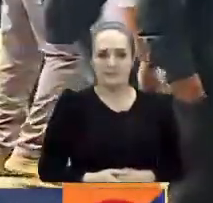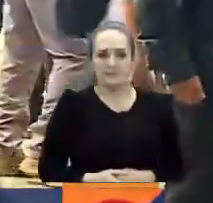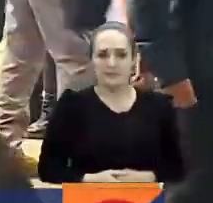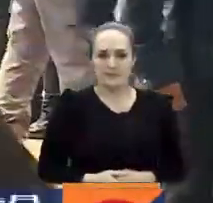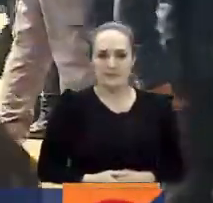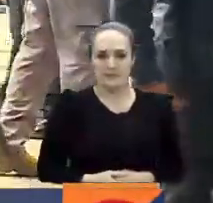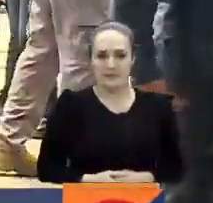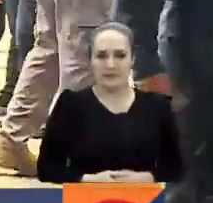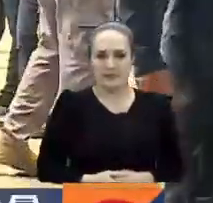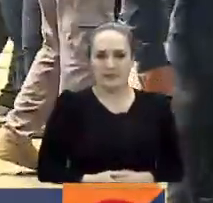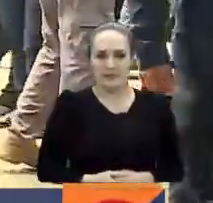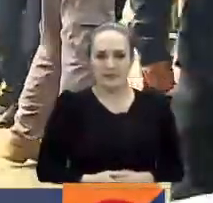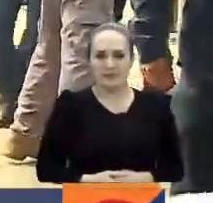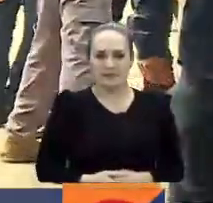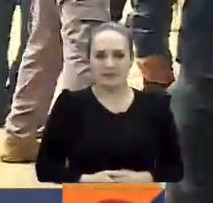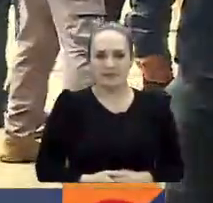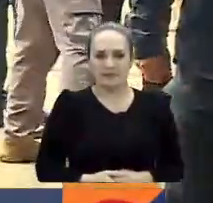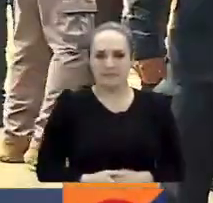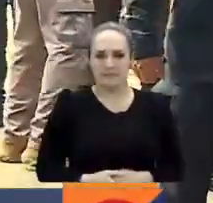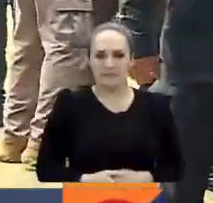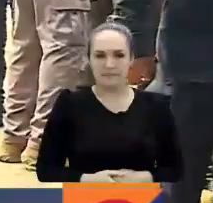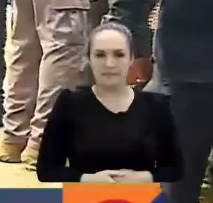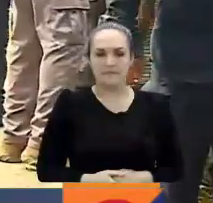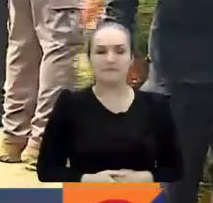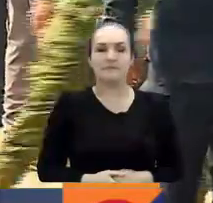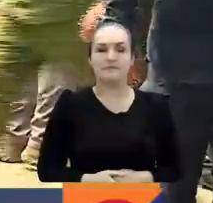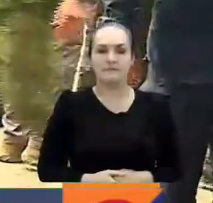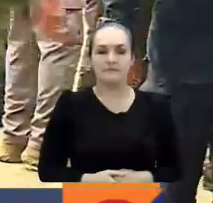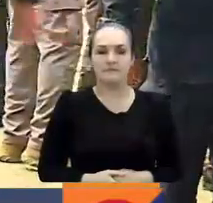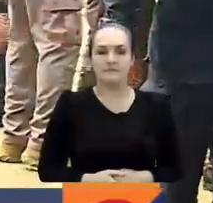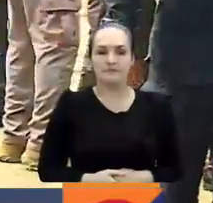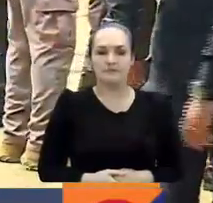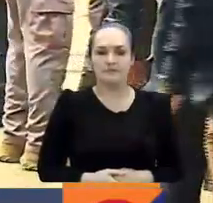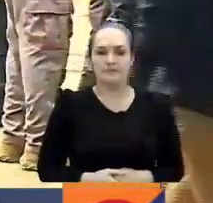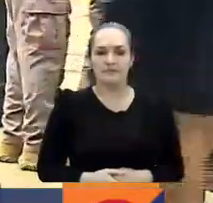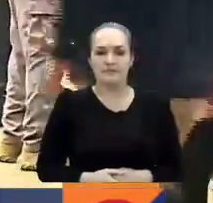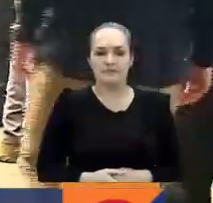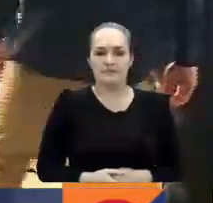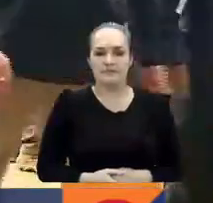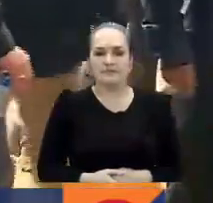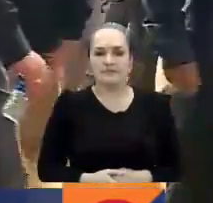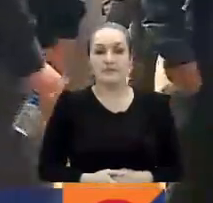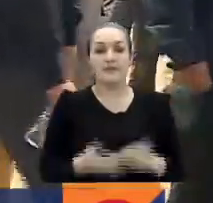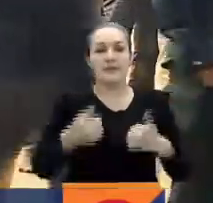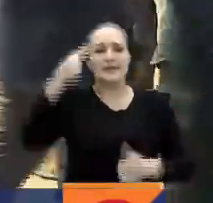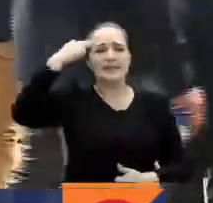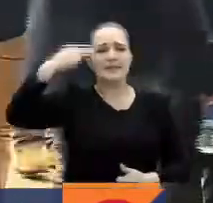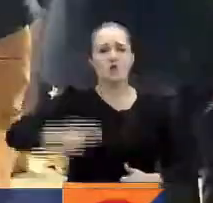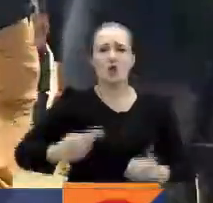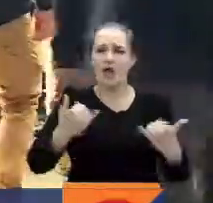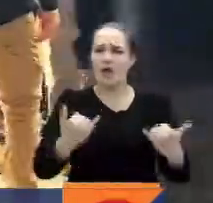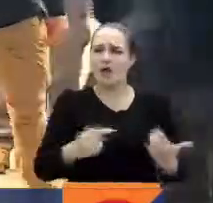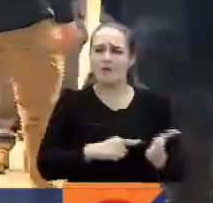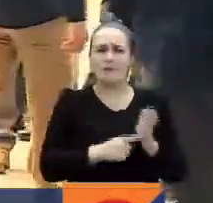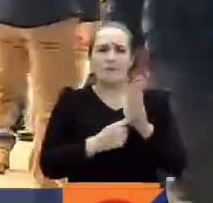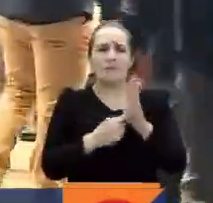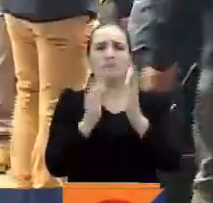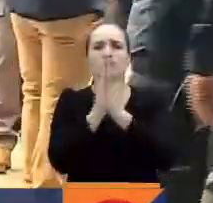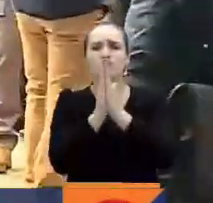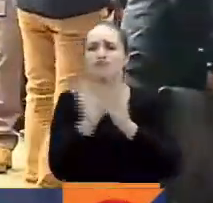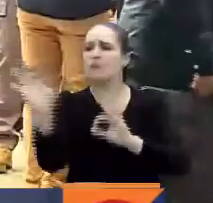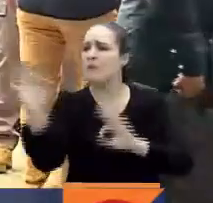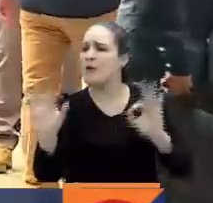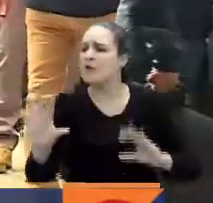Para el paso de carga por Norte de Santander, Táchira. Este es un momento histórico, por eso les agradecemos.